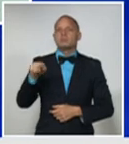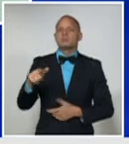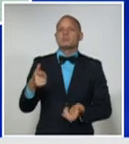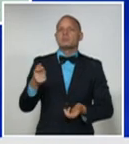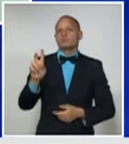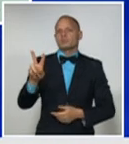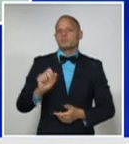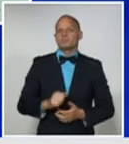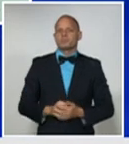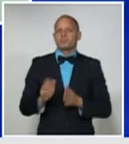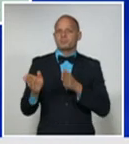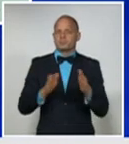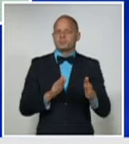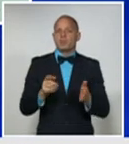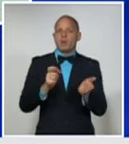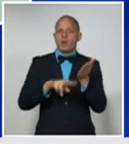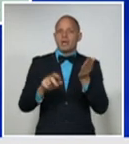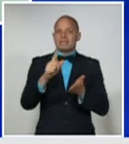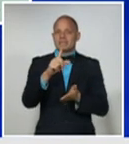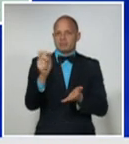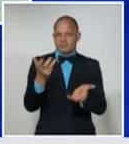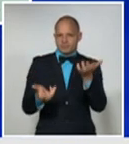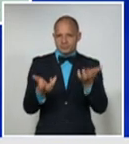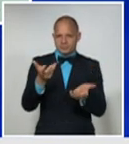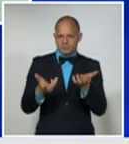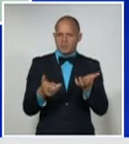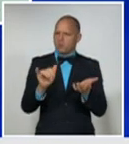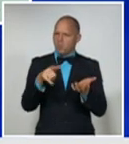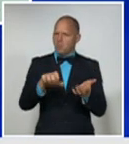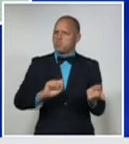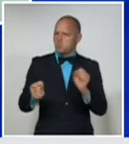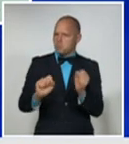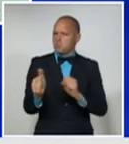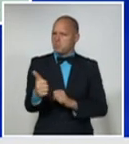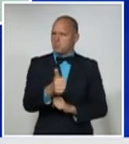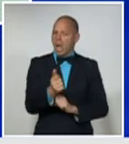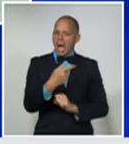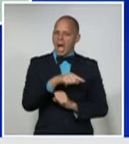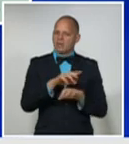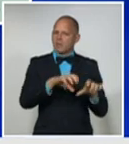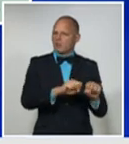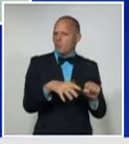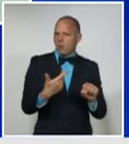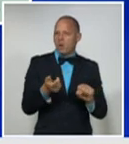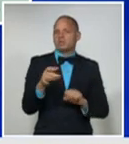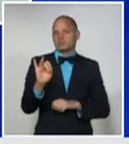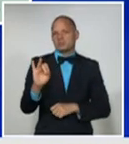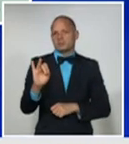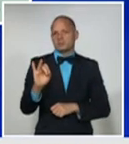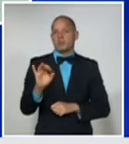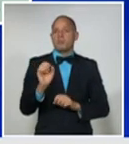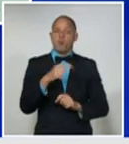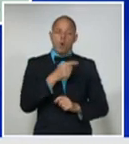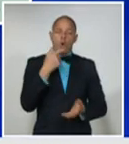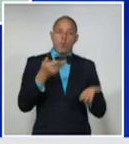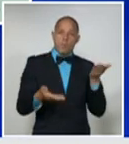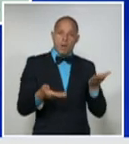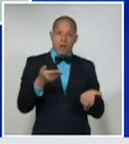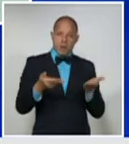Cienfuegos, controlando la transmisión, 7 casos menos ayer que el día anterior, 16